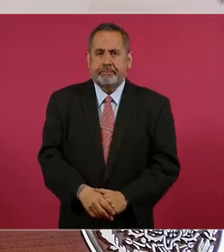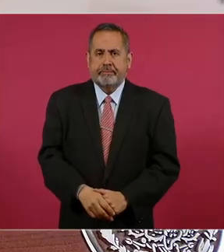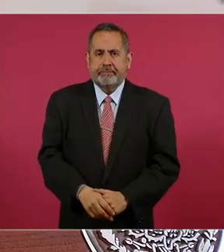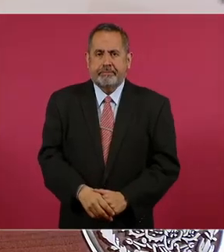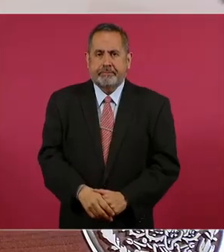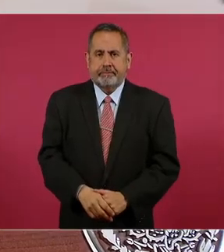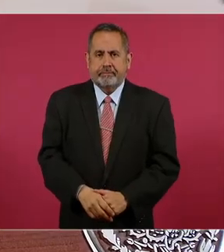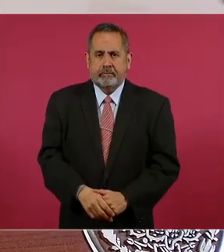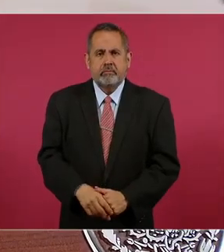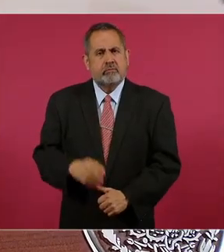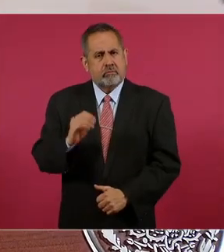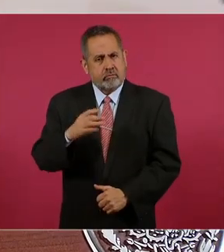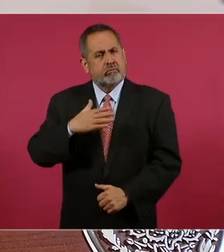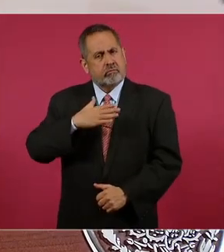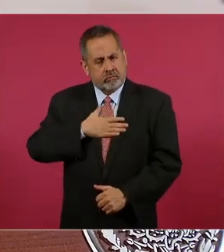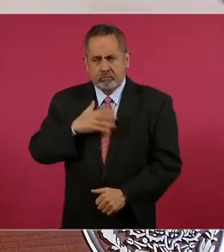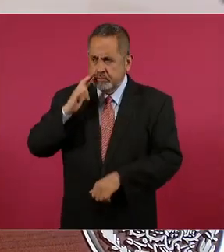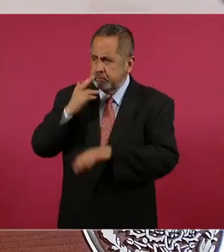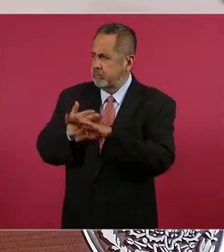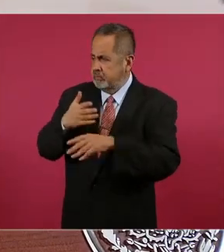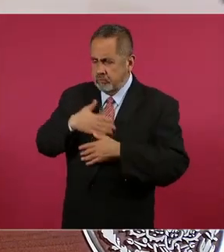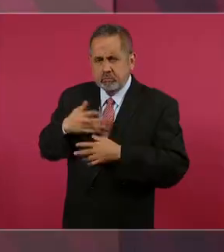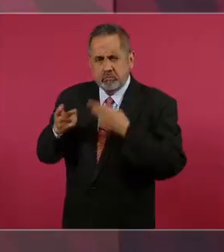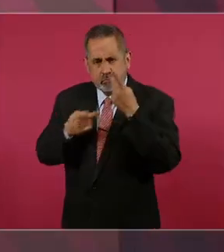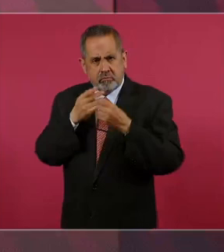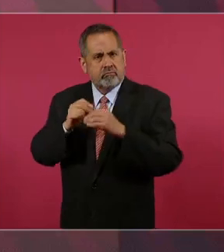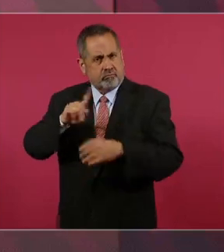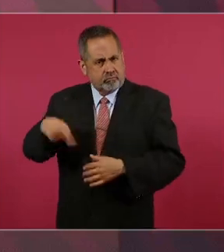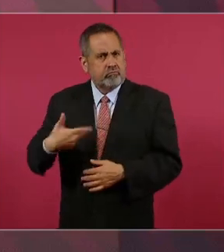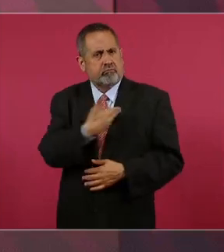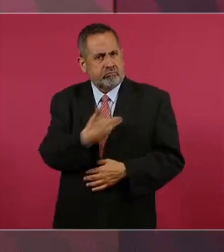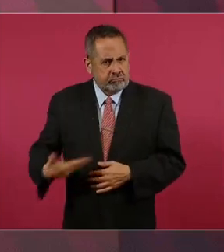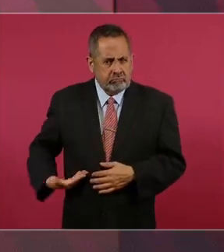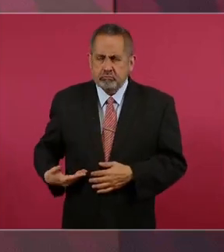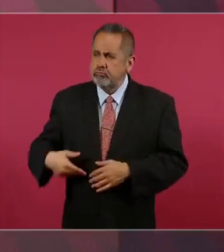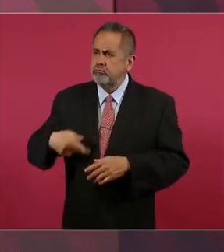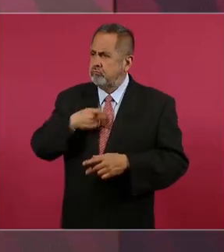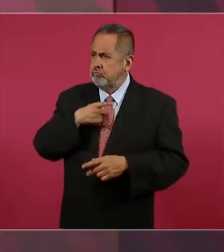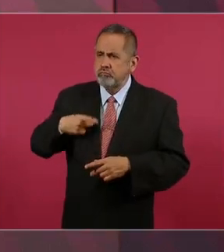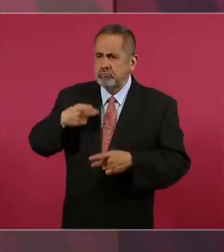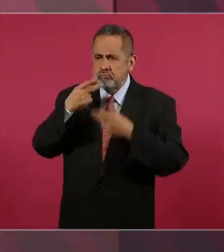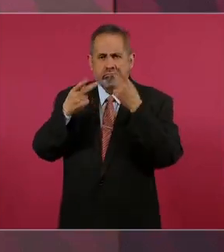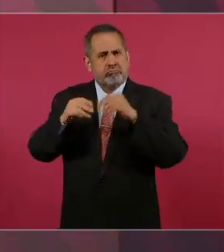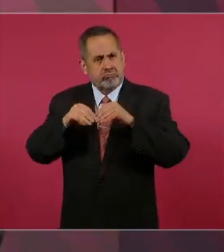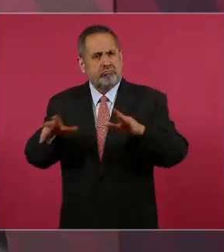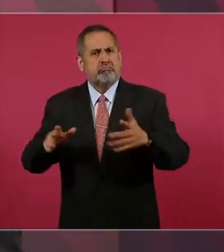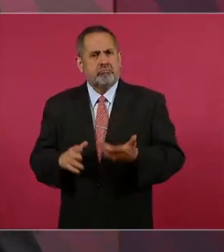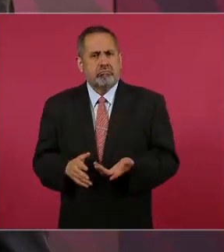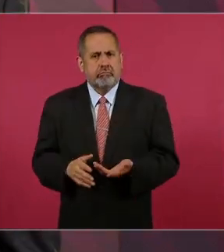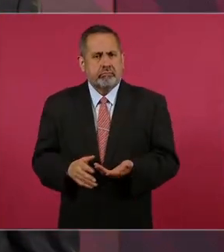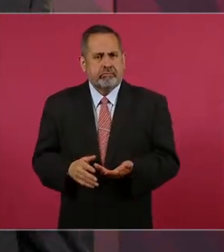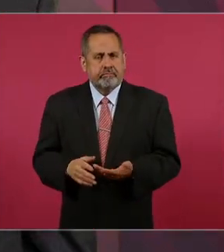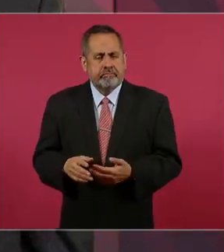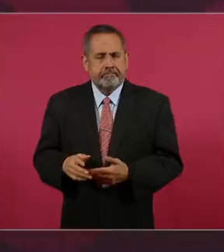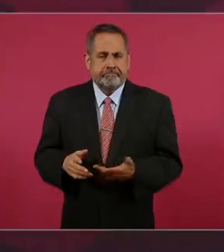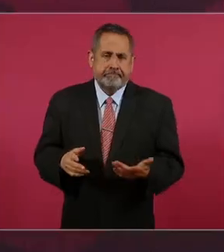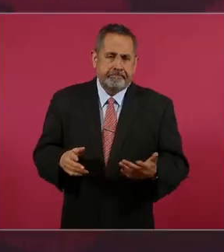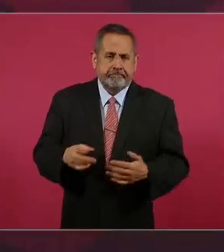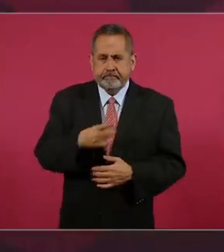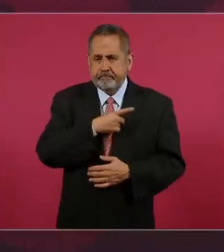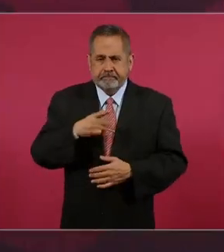o mis funciones como presidente que tengo que garantizar